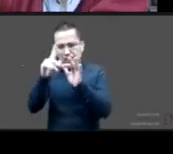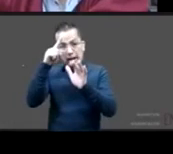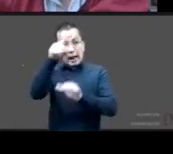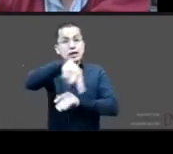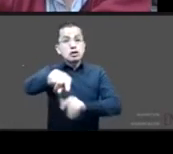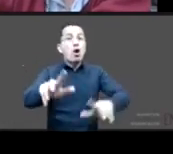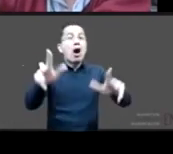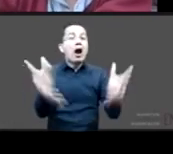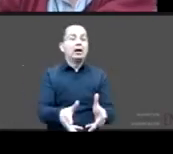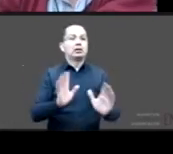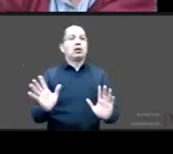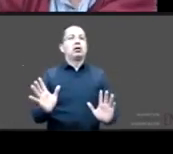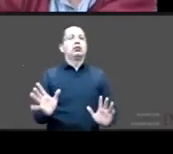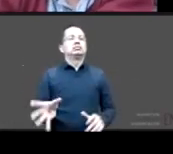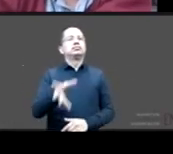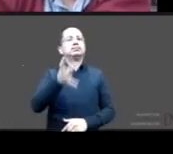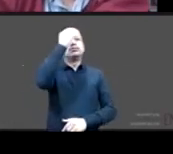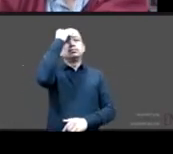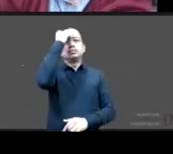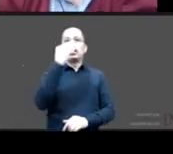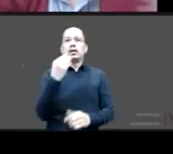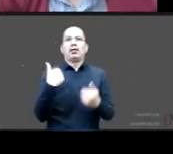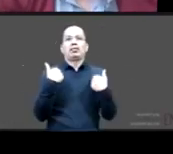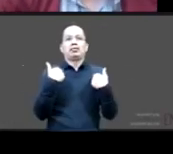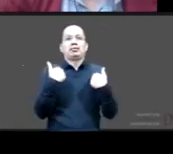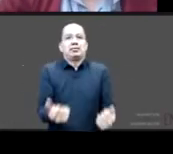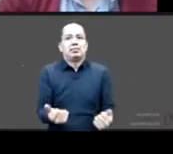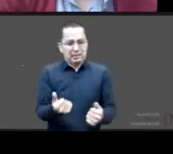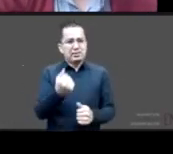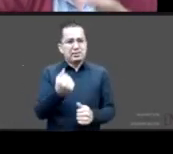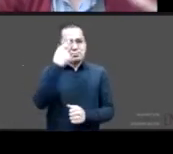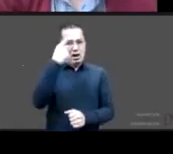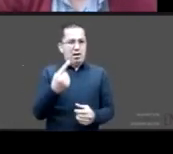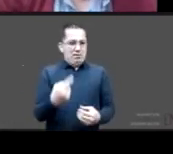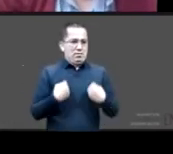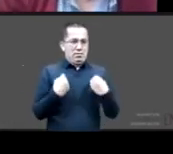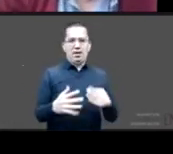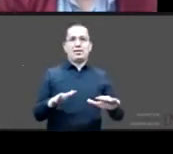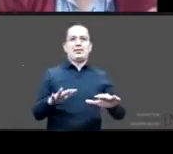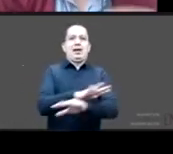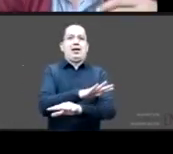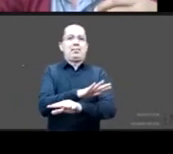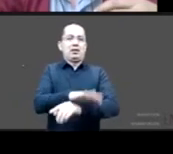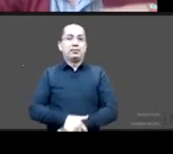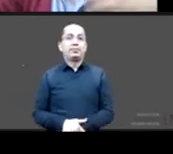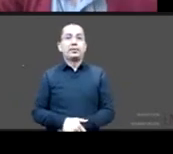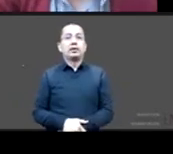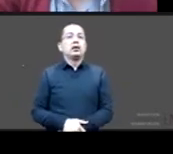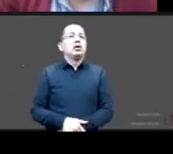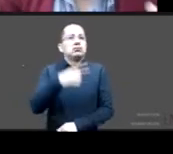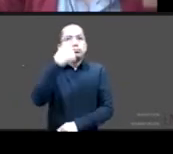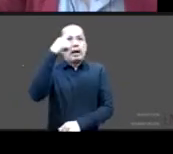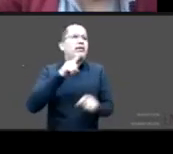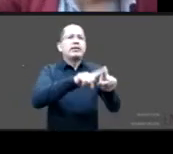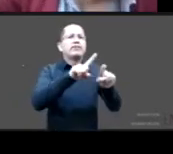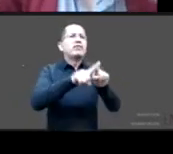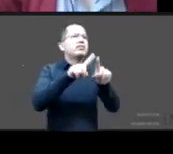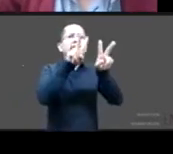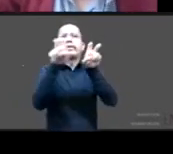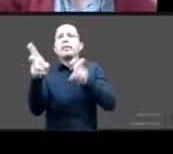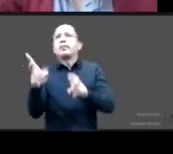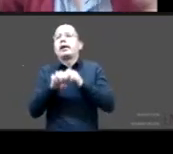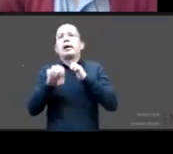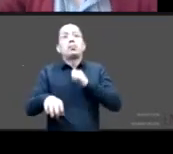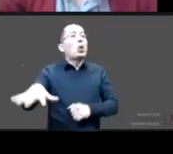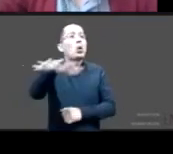transformación, cambio en lo que le interesa a los jóvenes. Por ejemplo, en las relaciones de género, estar enamorado